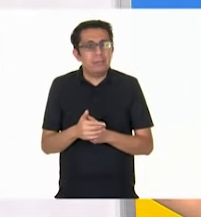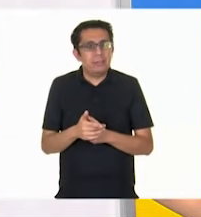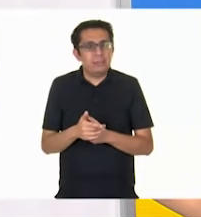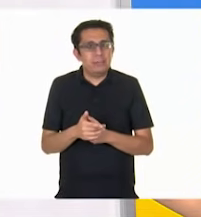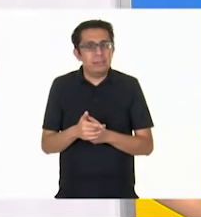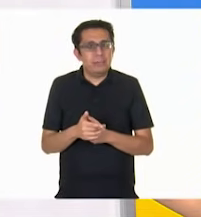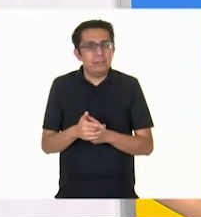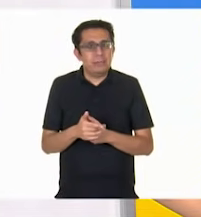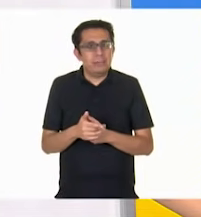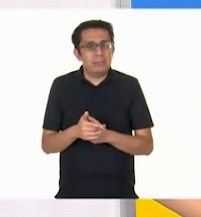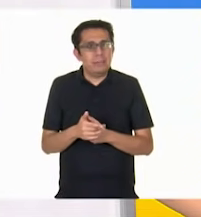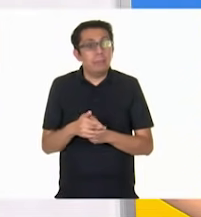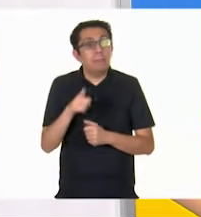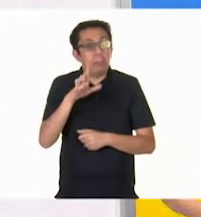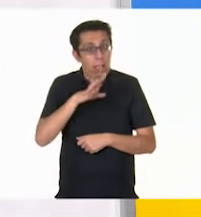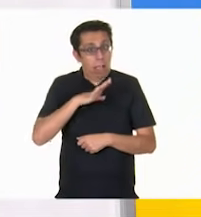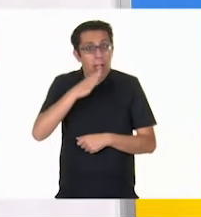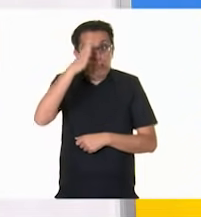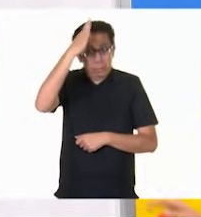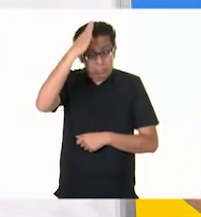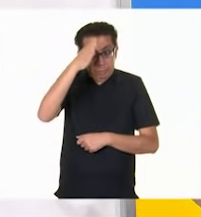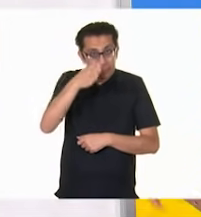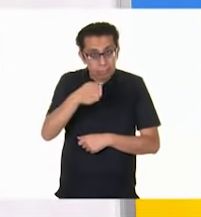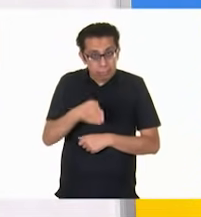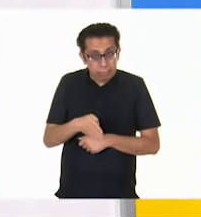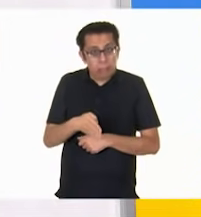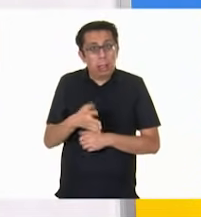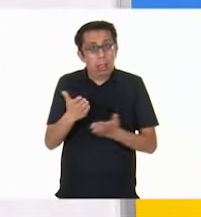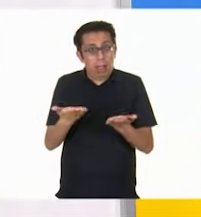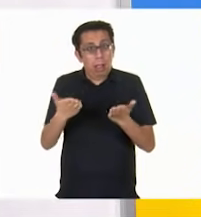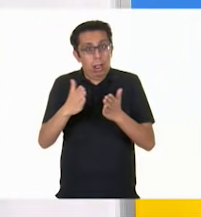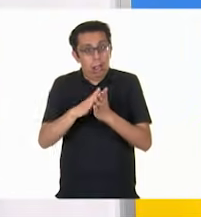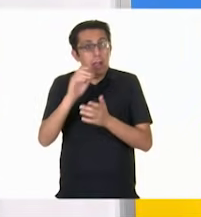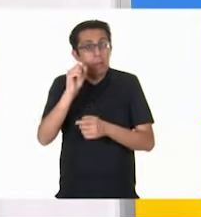¡Miren! Ahí está el eje de simetría. Y el 16.